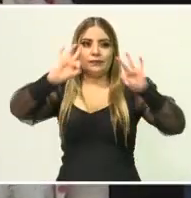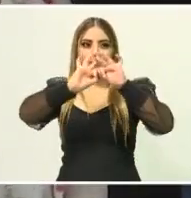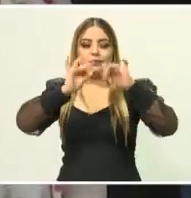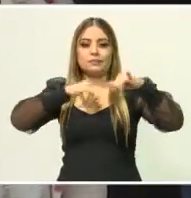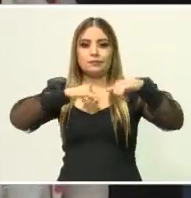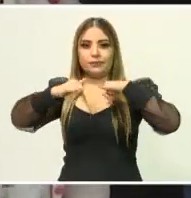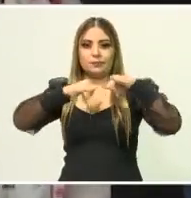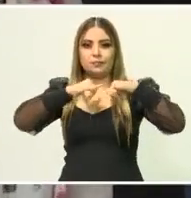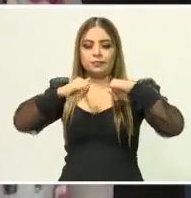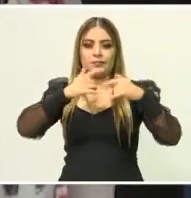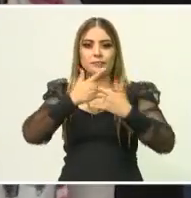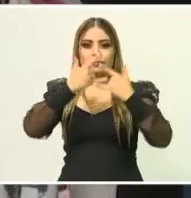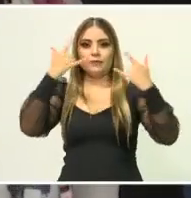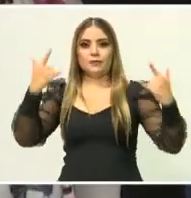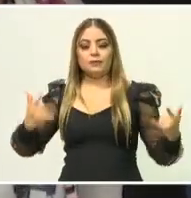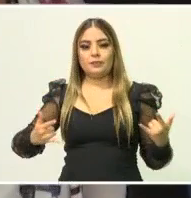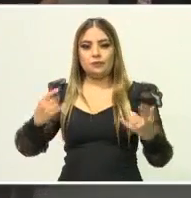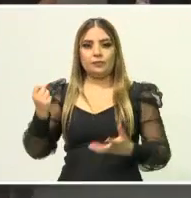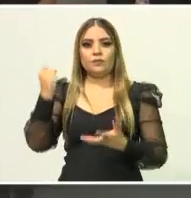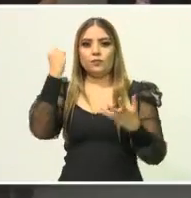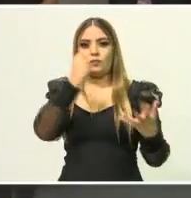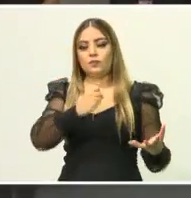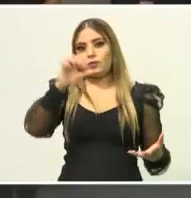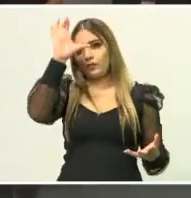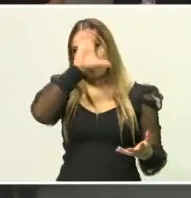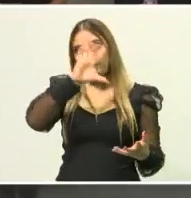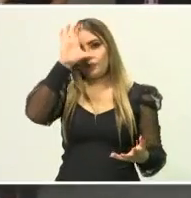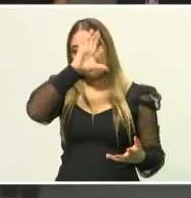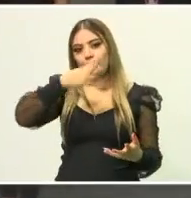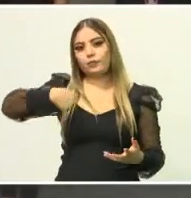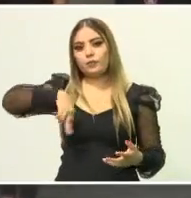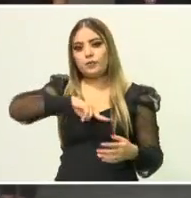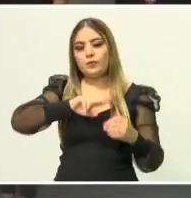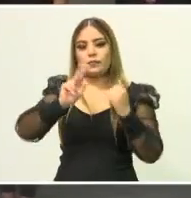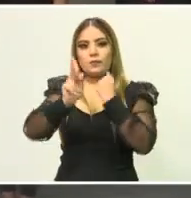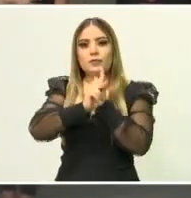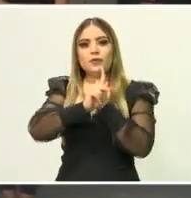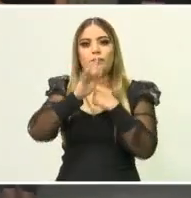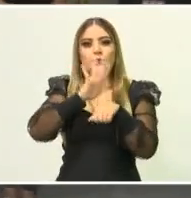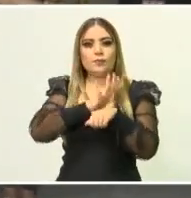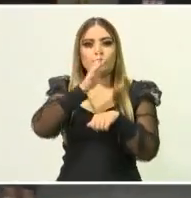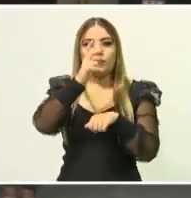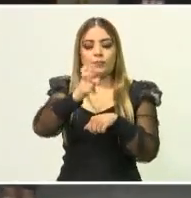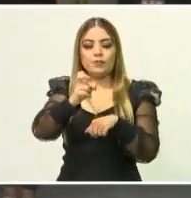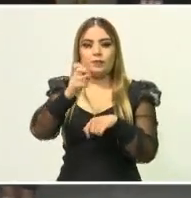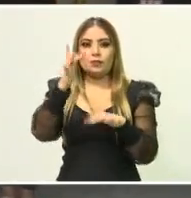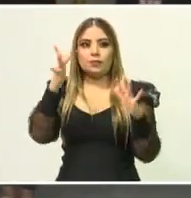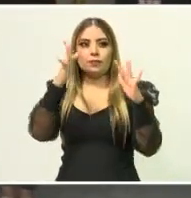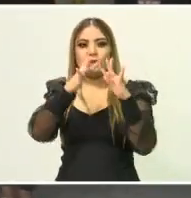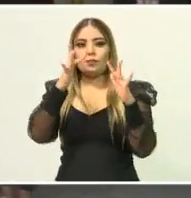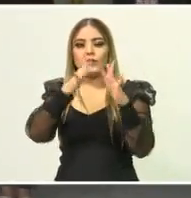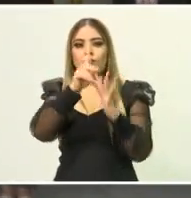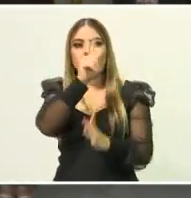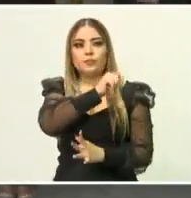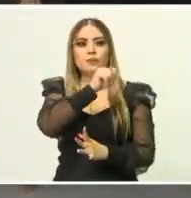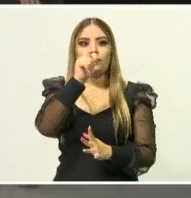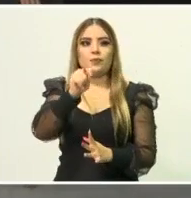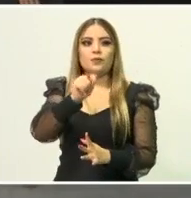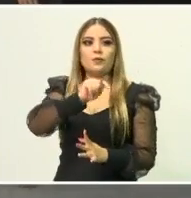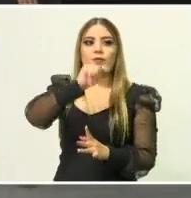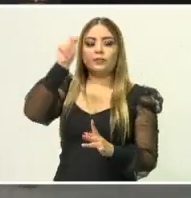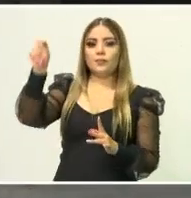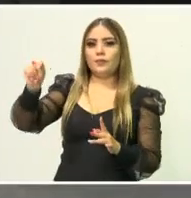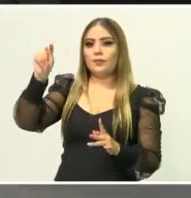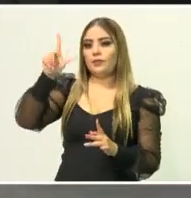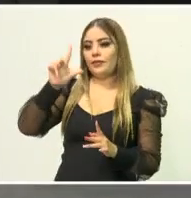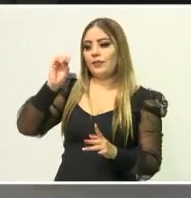histórica económica y cultural para nuestro país por lo que la conexión directa desde Torreón a la Ciudad de León será